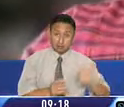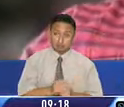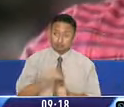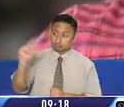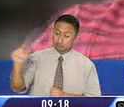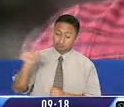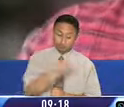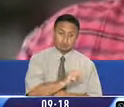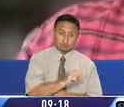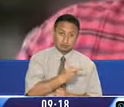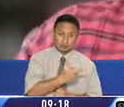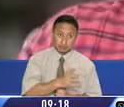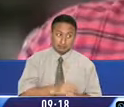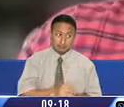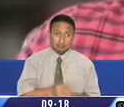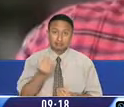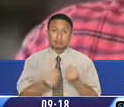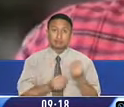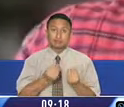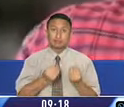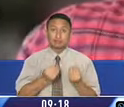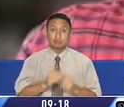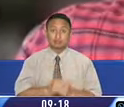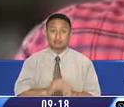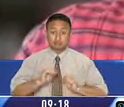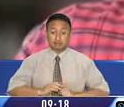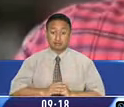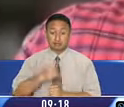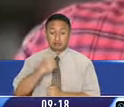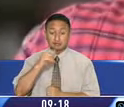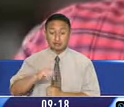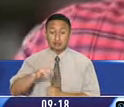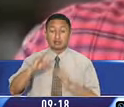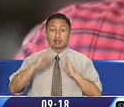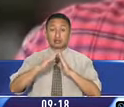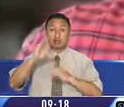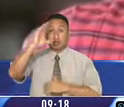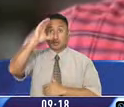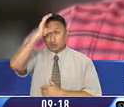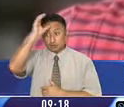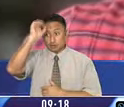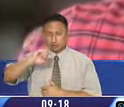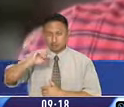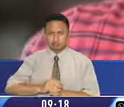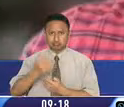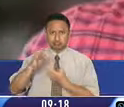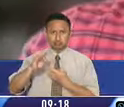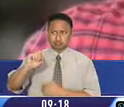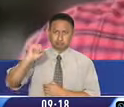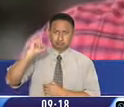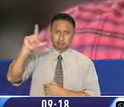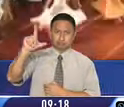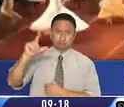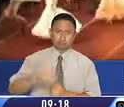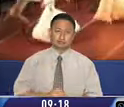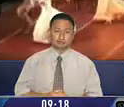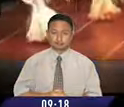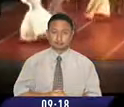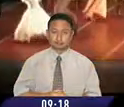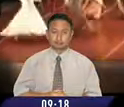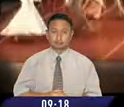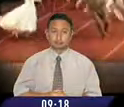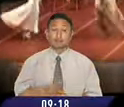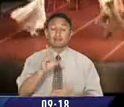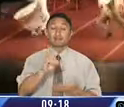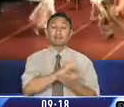al BEC. El resultado que teníamos era que parecería que la Casa de la Cultura tenía mucho más presupuesto del que él realmente tenía. El Ballet Ecuatoriano